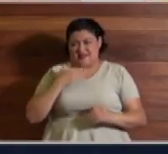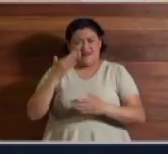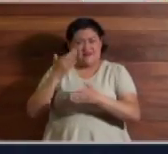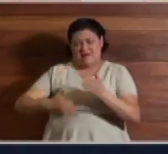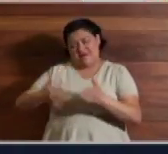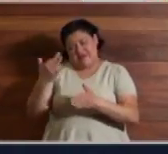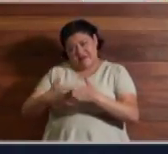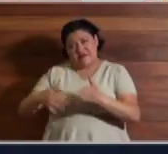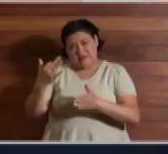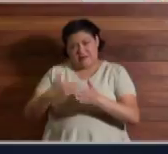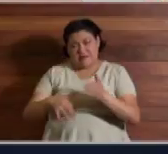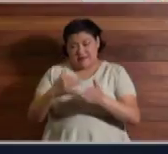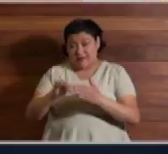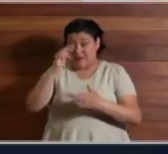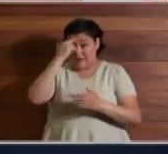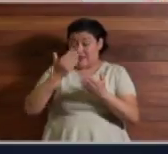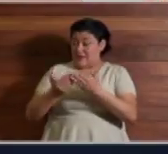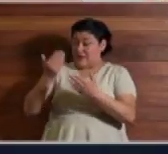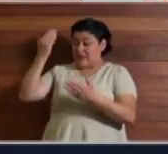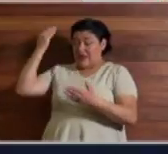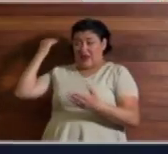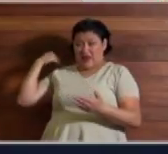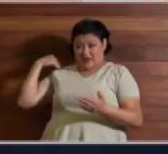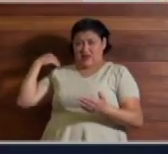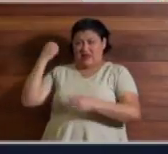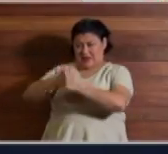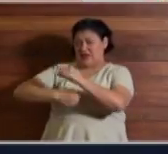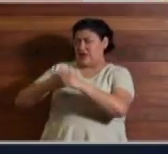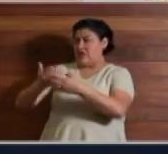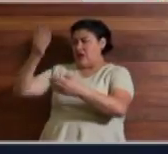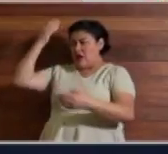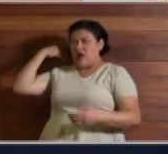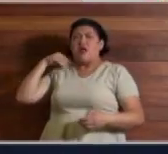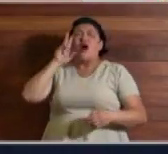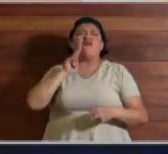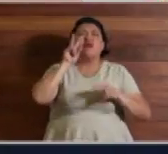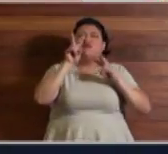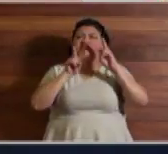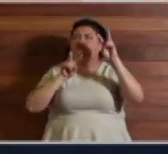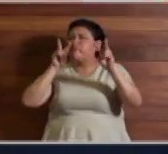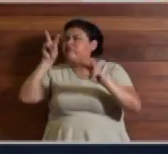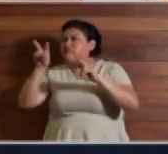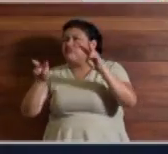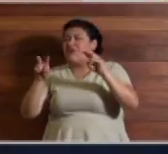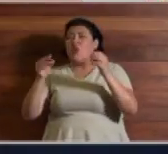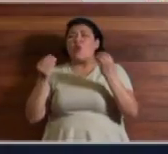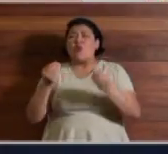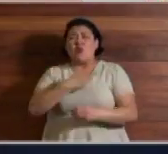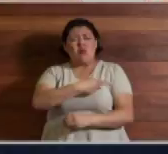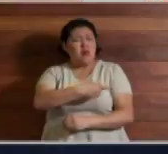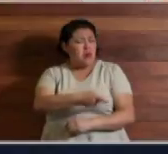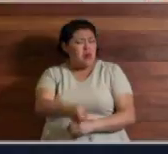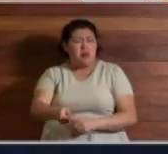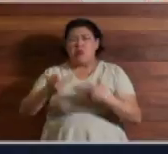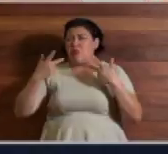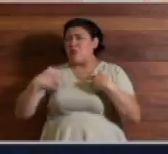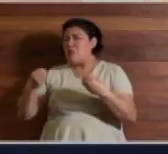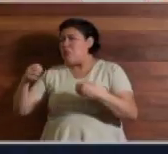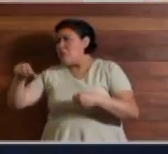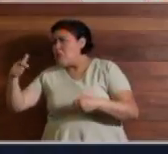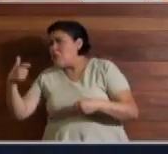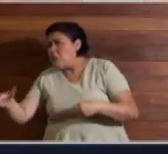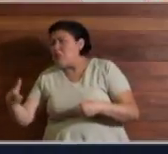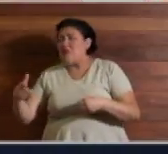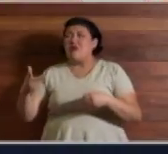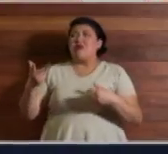unos años en términos de que cuánta desigualdad y pobreza pueden resistir las democracias, nuestra democracia.